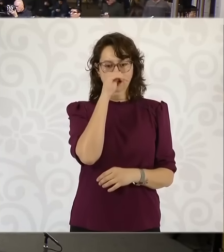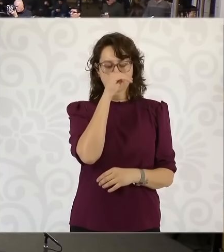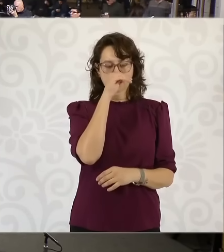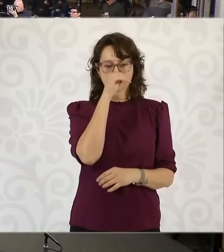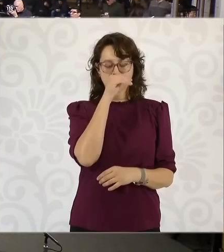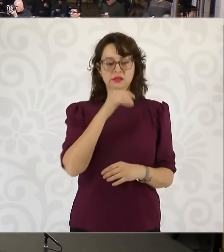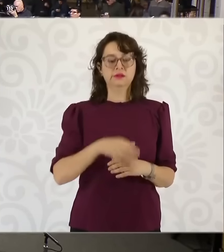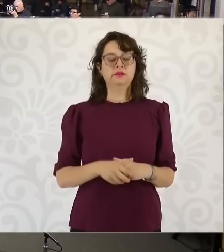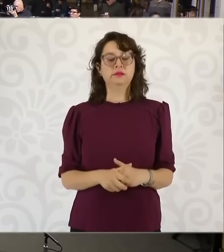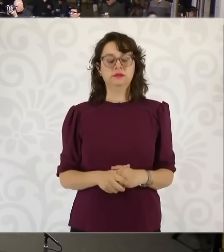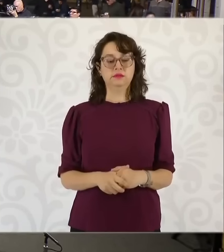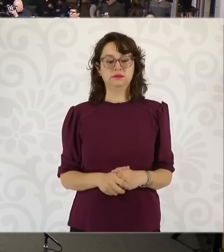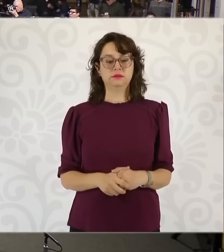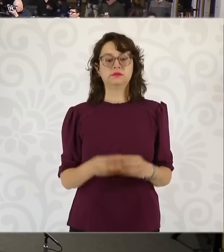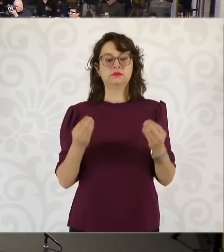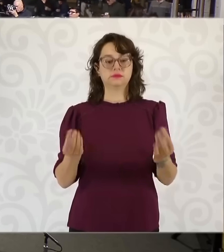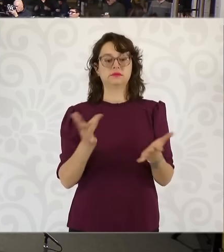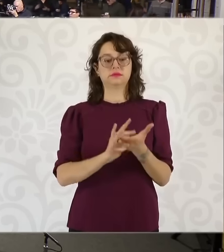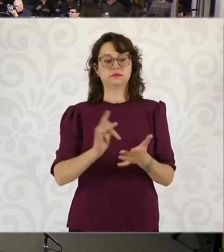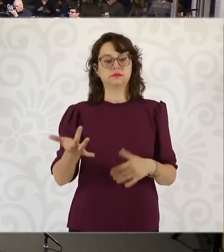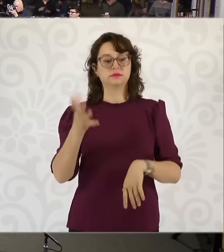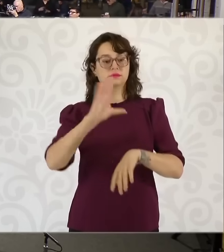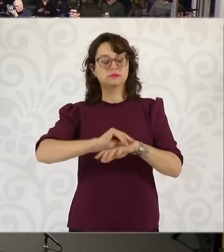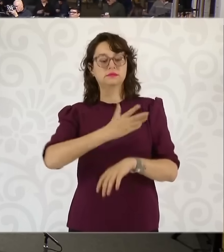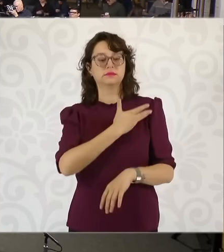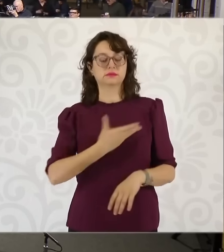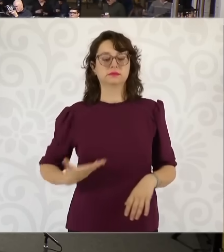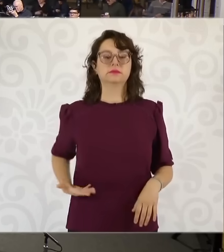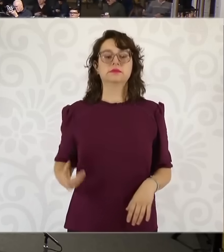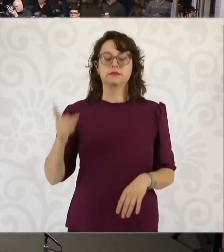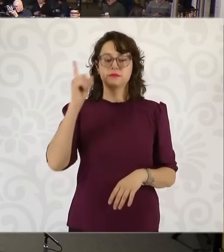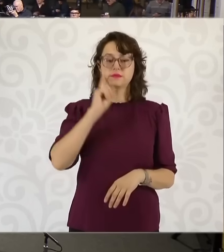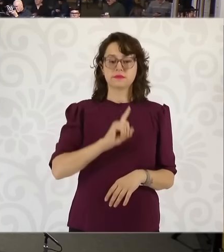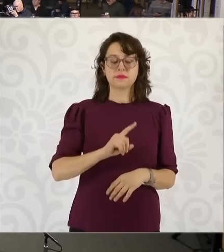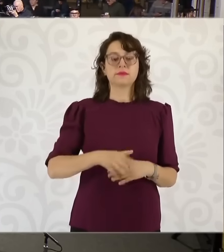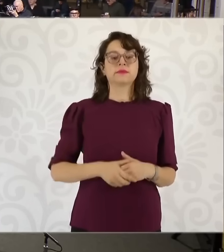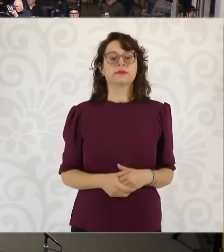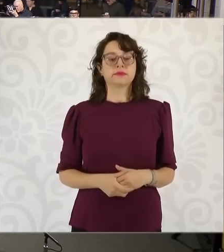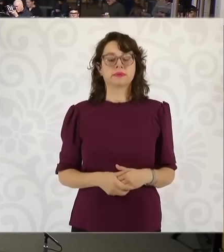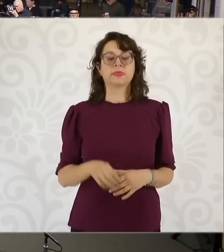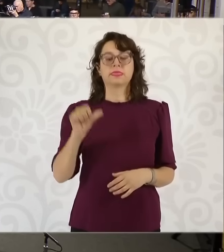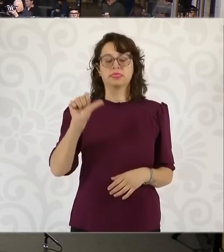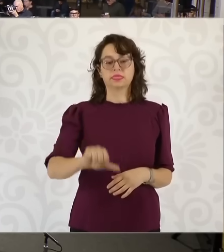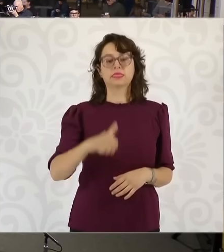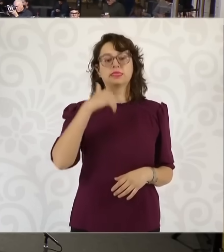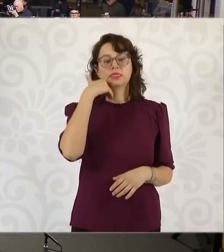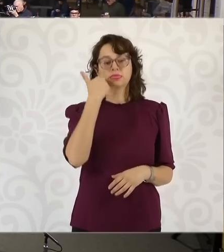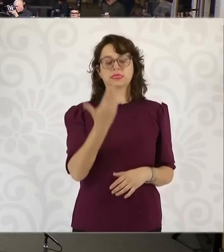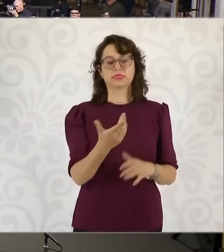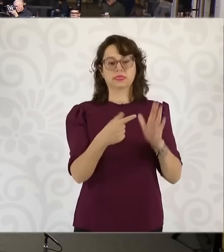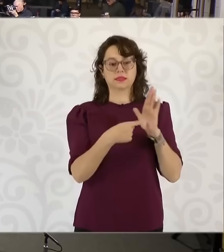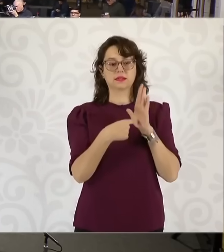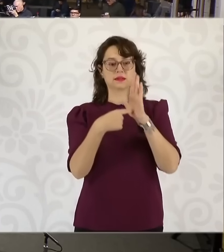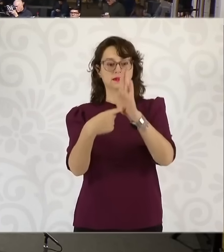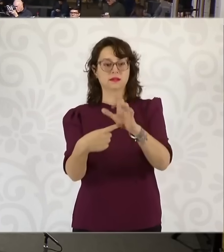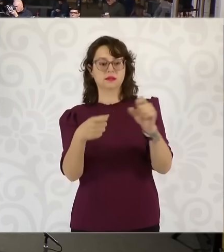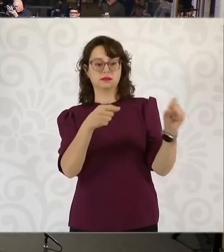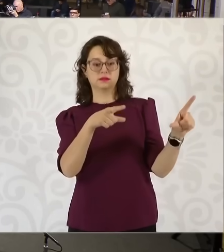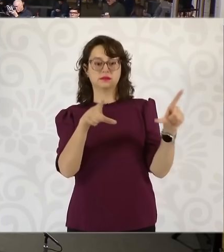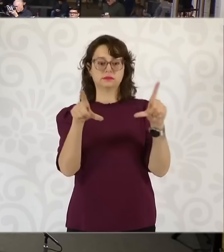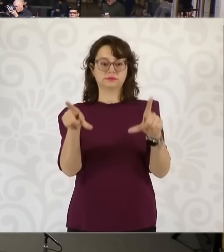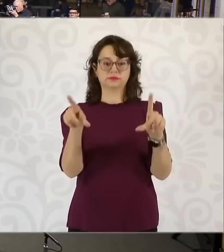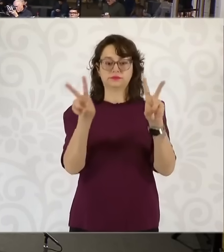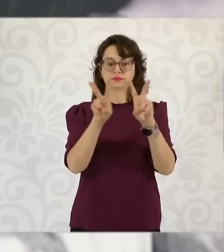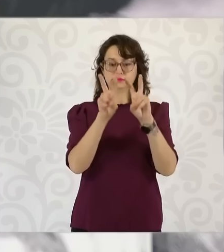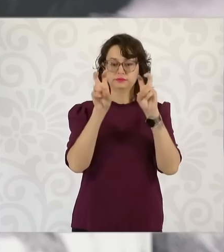Muchas gracias. Con su permiso, Presidenta, queremos comentar el día de hoy el seguimiento de una